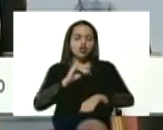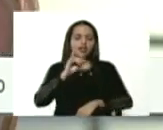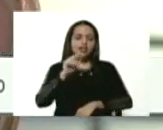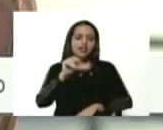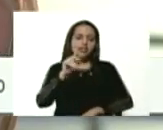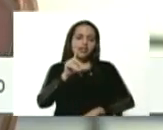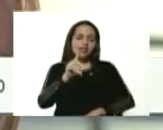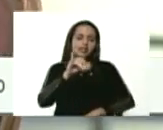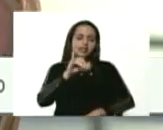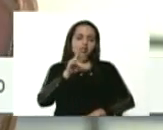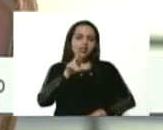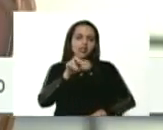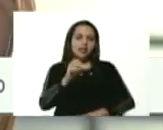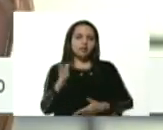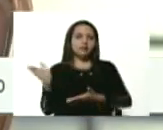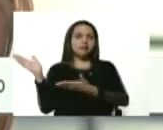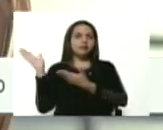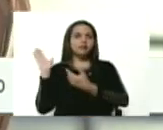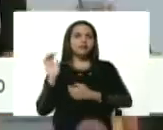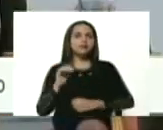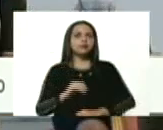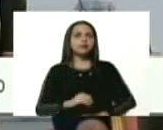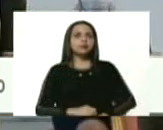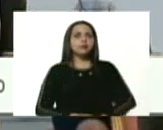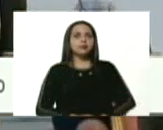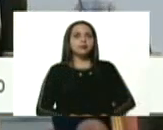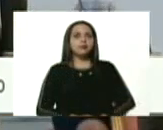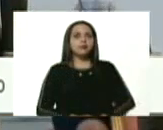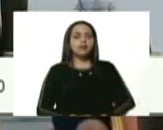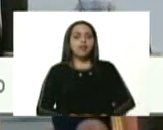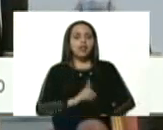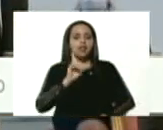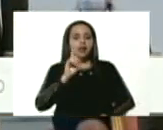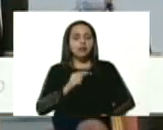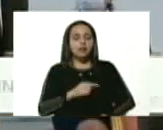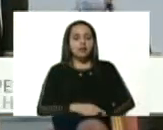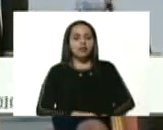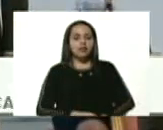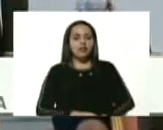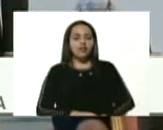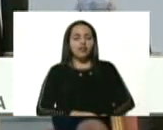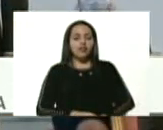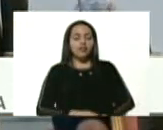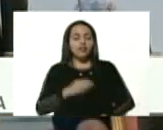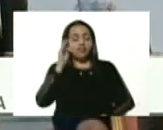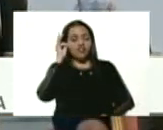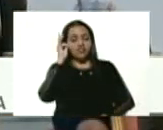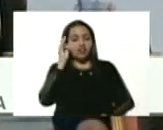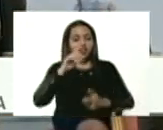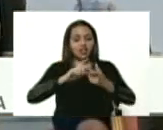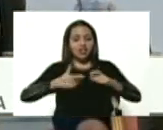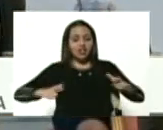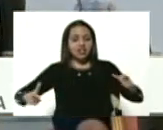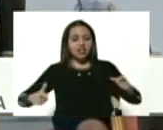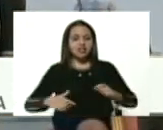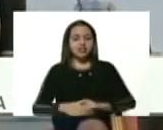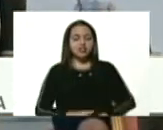Alfonso. El fiscal general de la República, doctor Tarek William Saab.